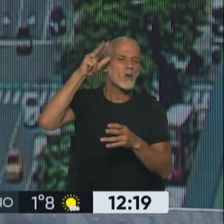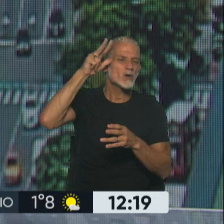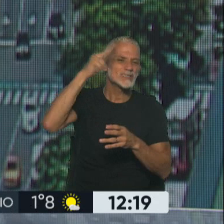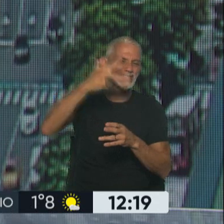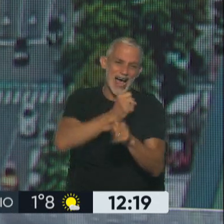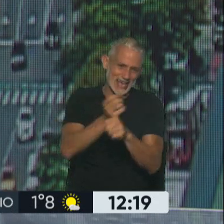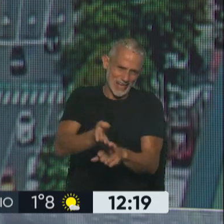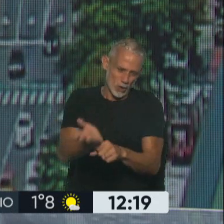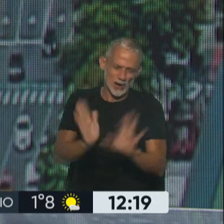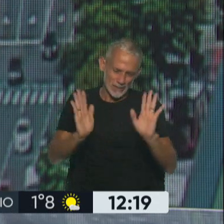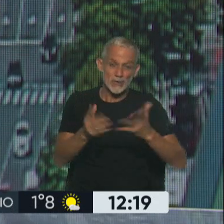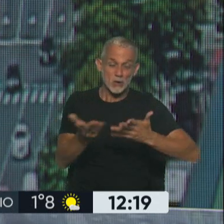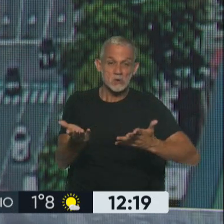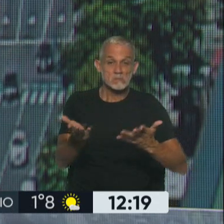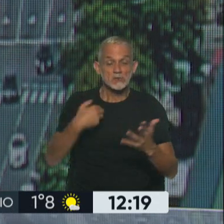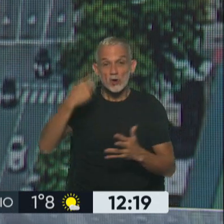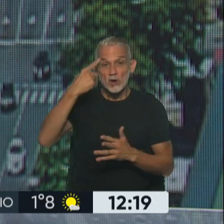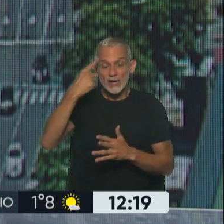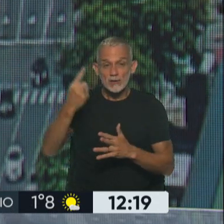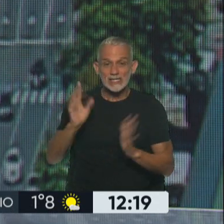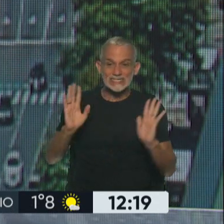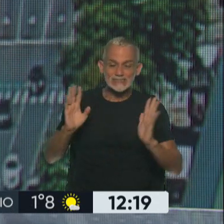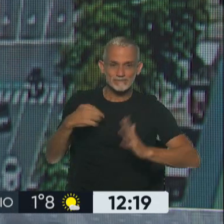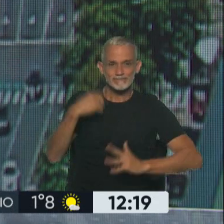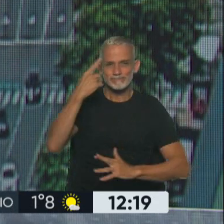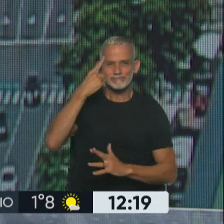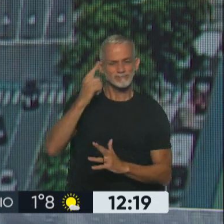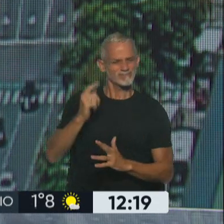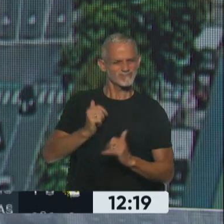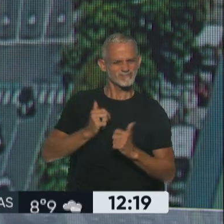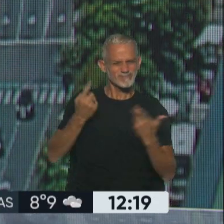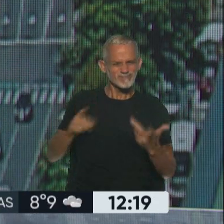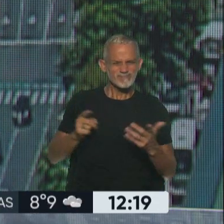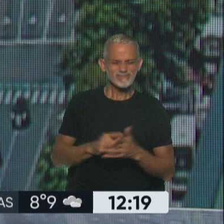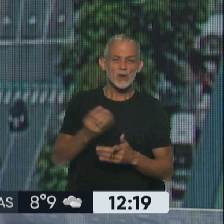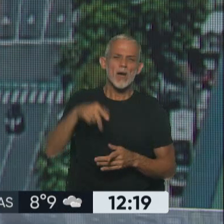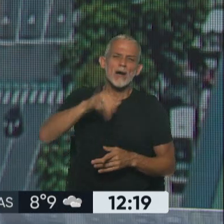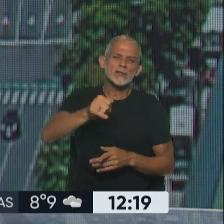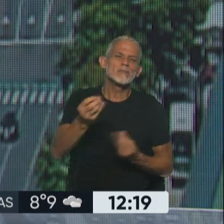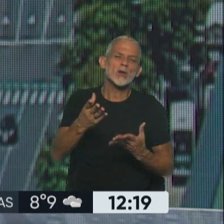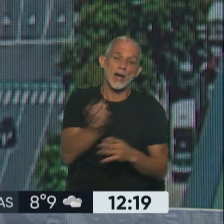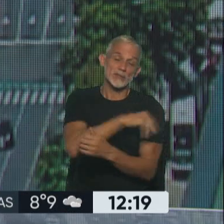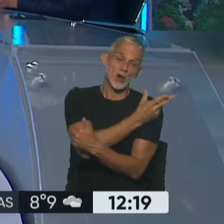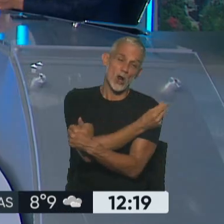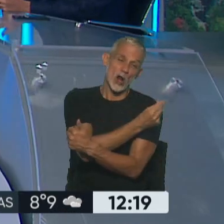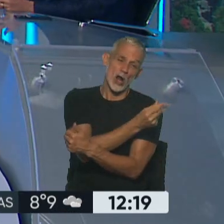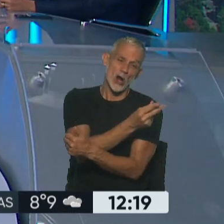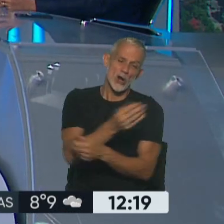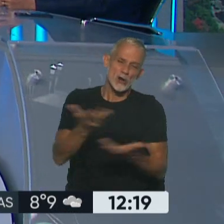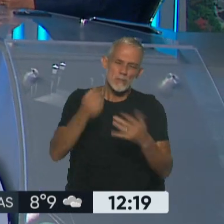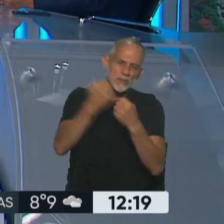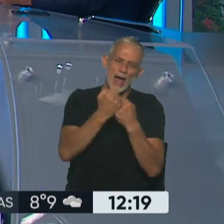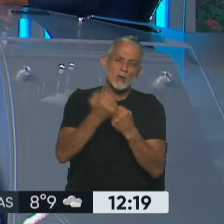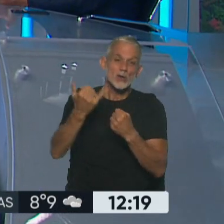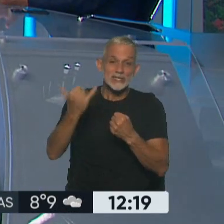Entonces, tiendo a veces a ponerme escéptico y decir, ¿por qué esta vez sí? ¿Por qué esta vez sí nos pondríamos de